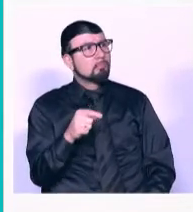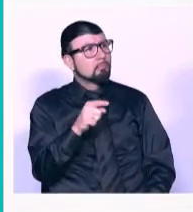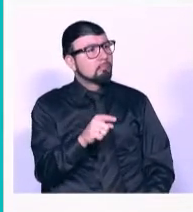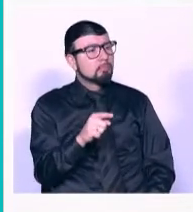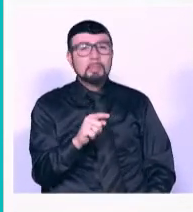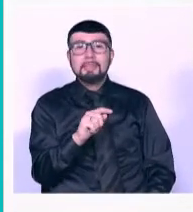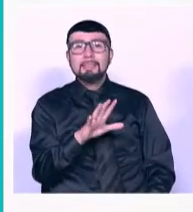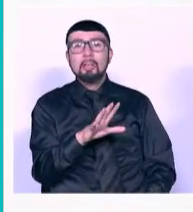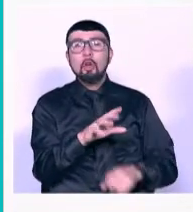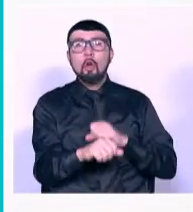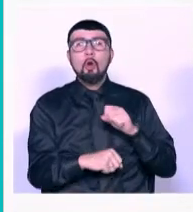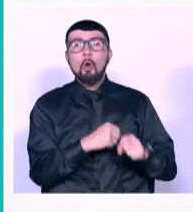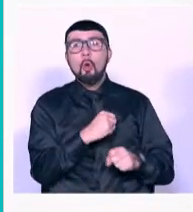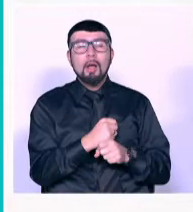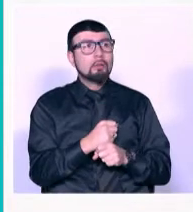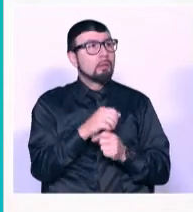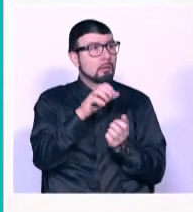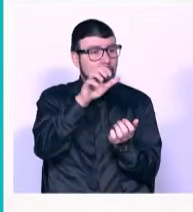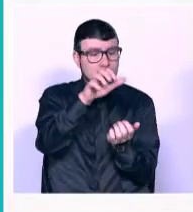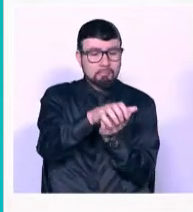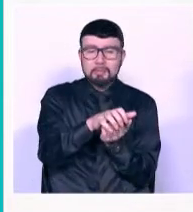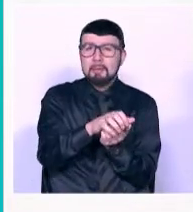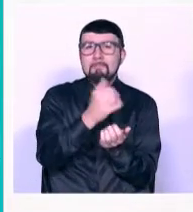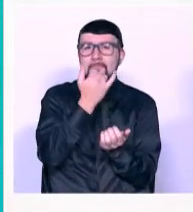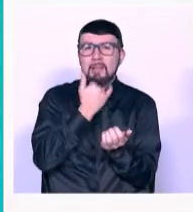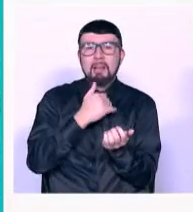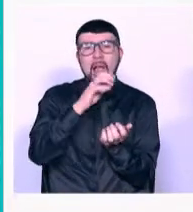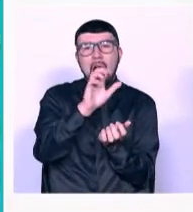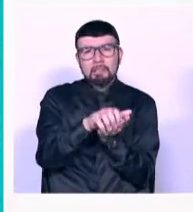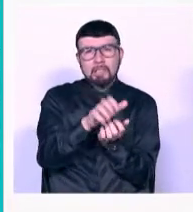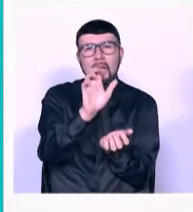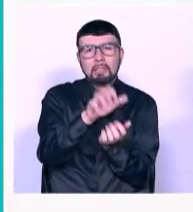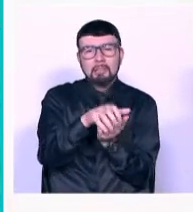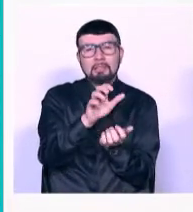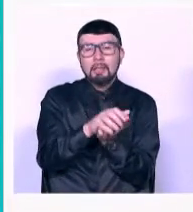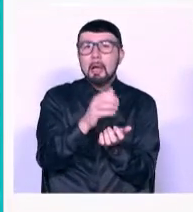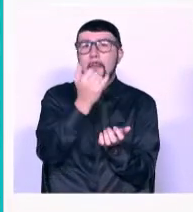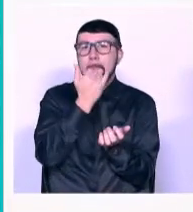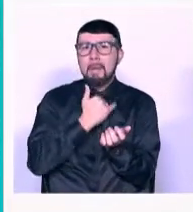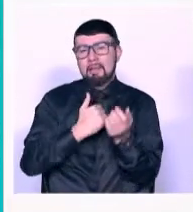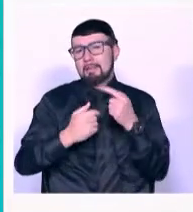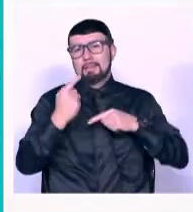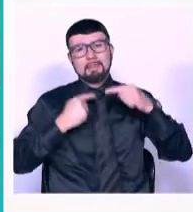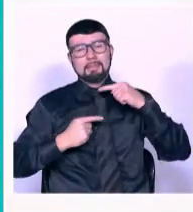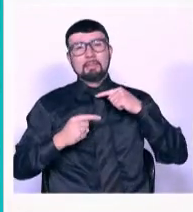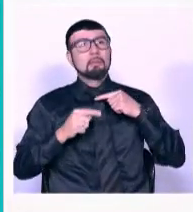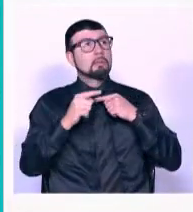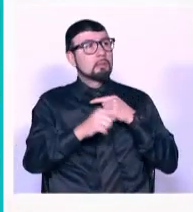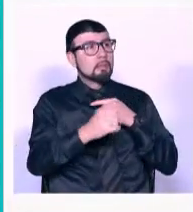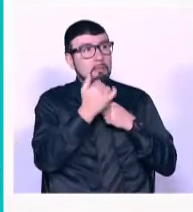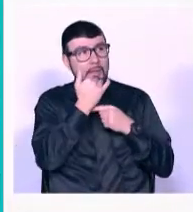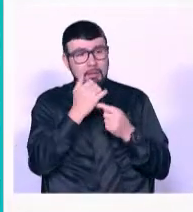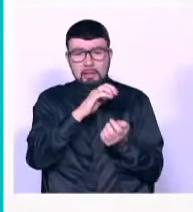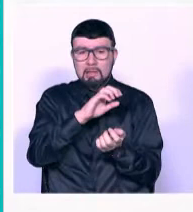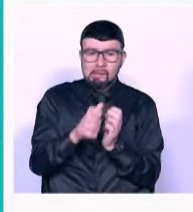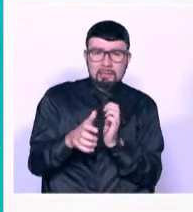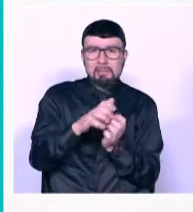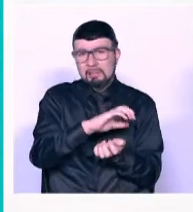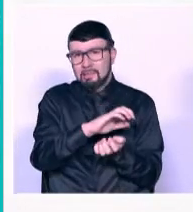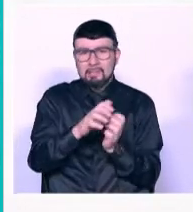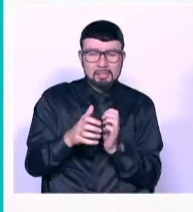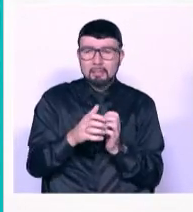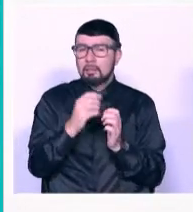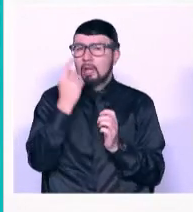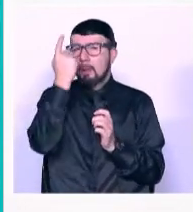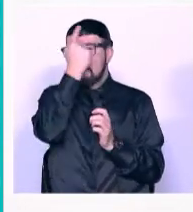5 años que mordía al revés. Cuando el paciente muerde al revés, empieza a tener una desarmonía también en el perfil, en